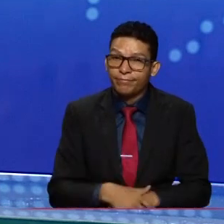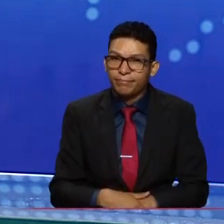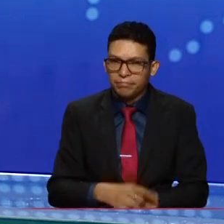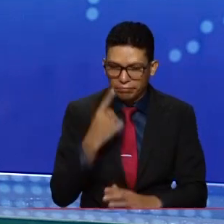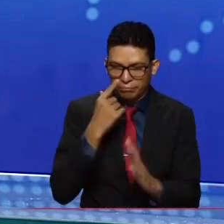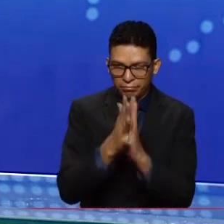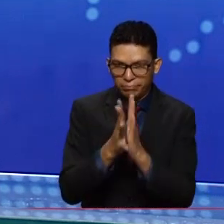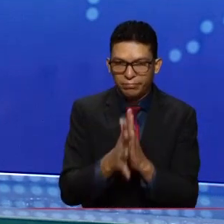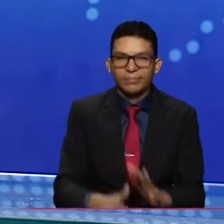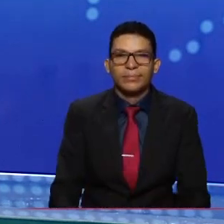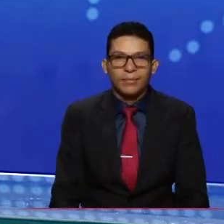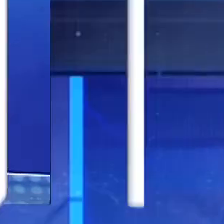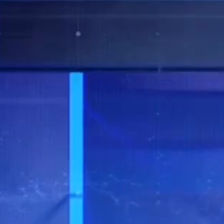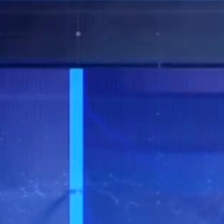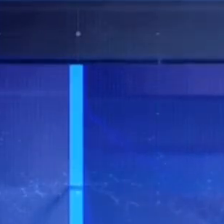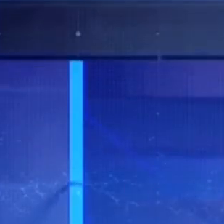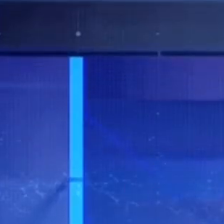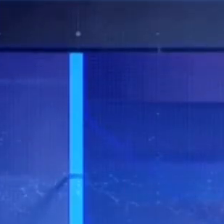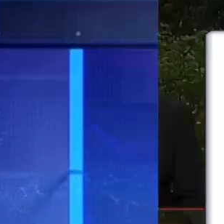les